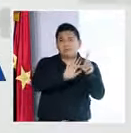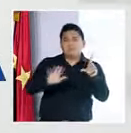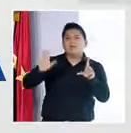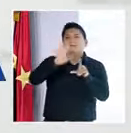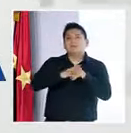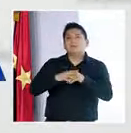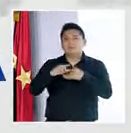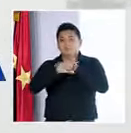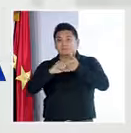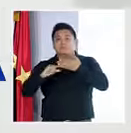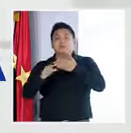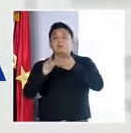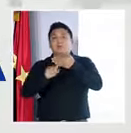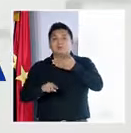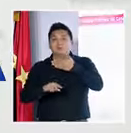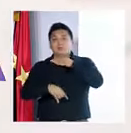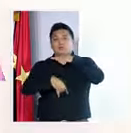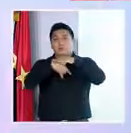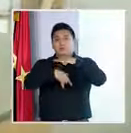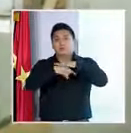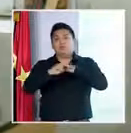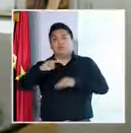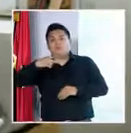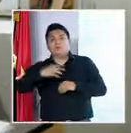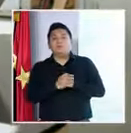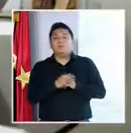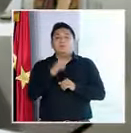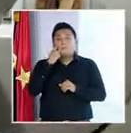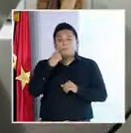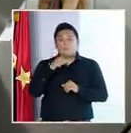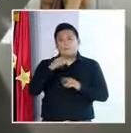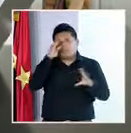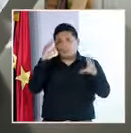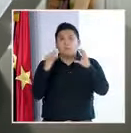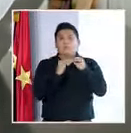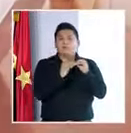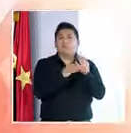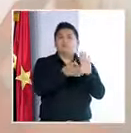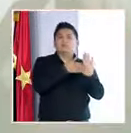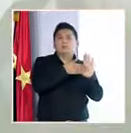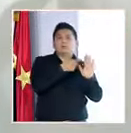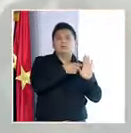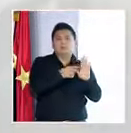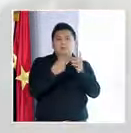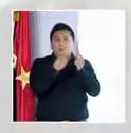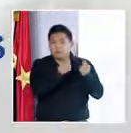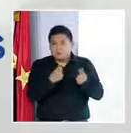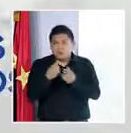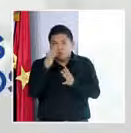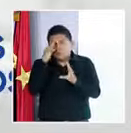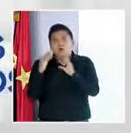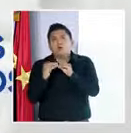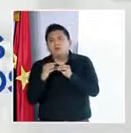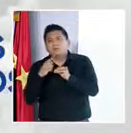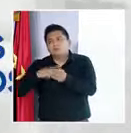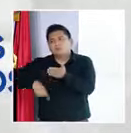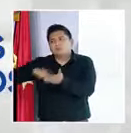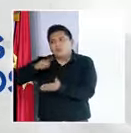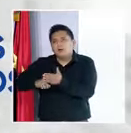SECOP2 y el uso de la tienda virtual del Estado colombiano. En cumplimiento de los acuerdos marco de precios, garantizamos